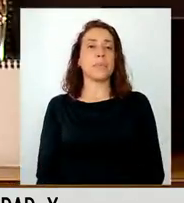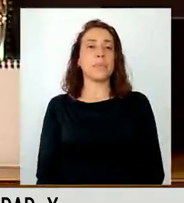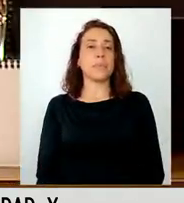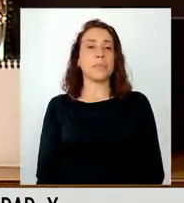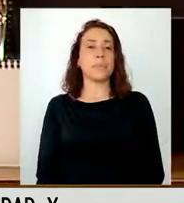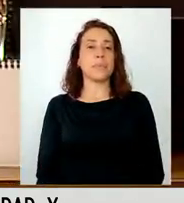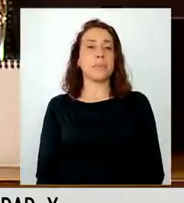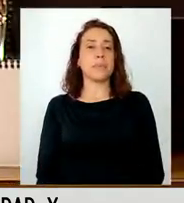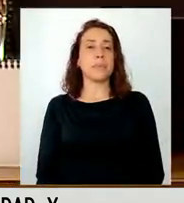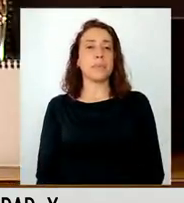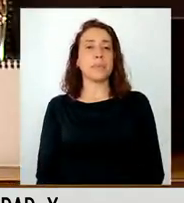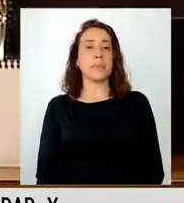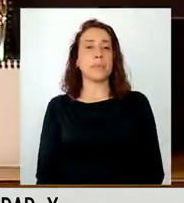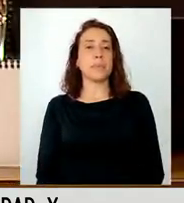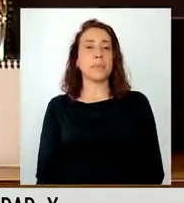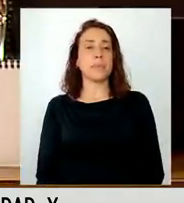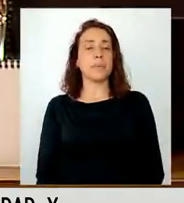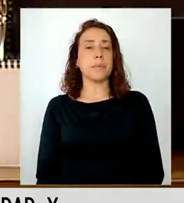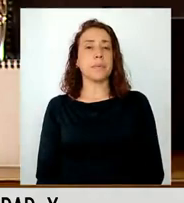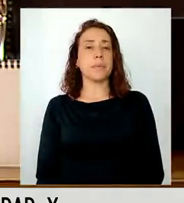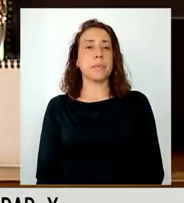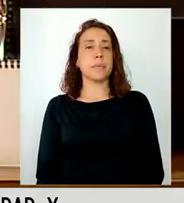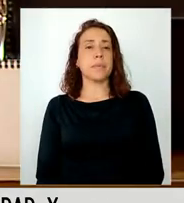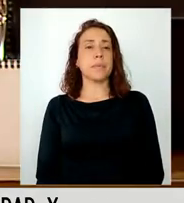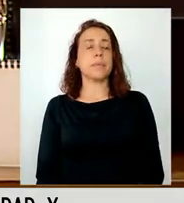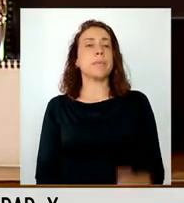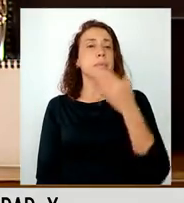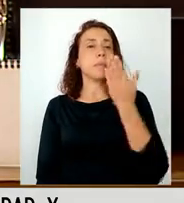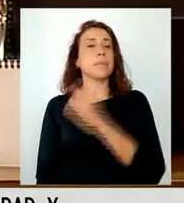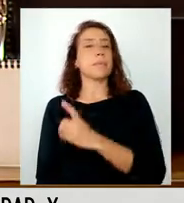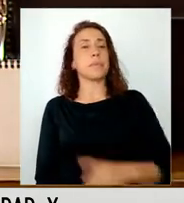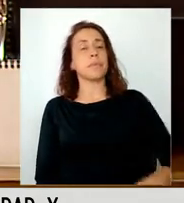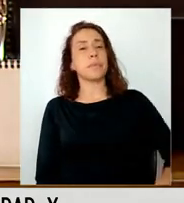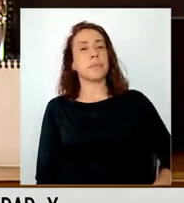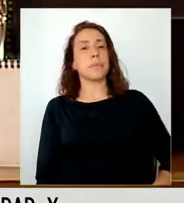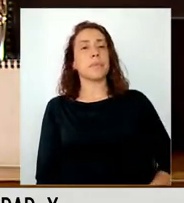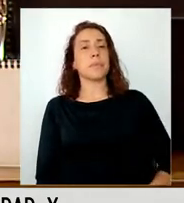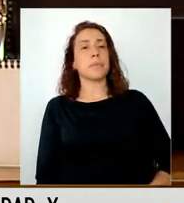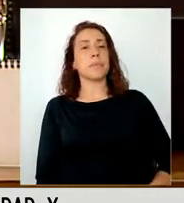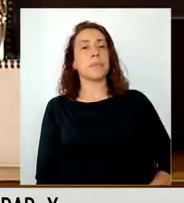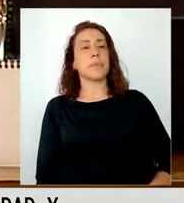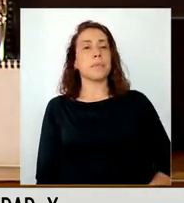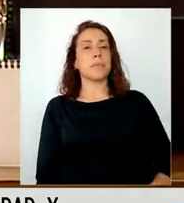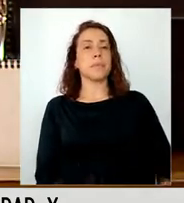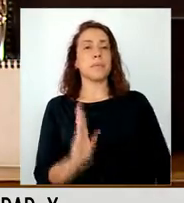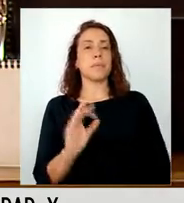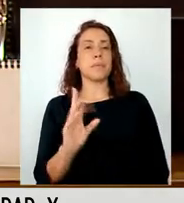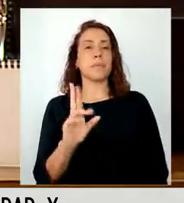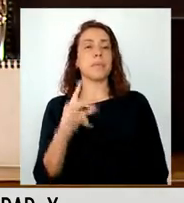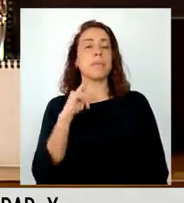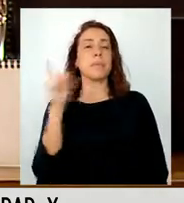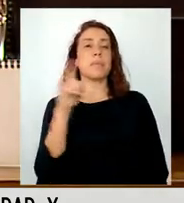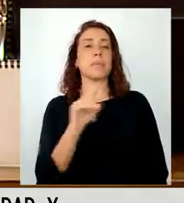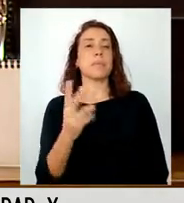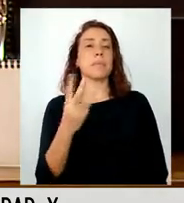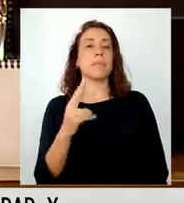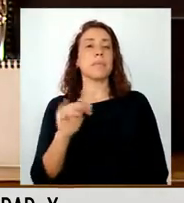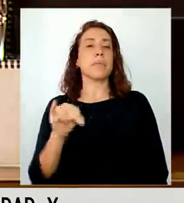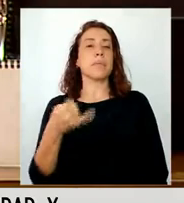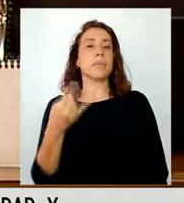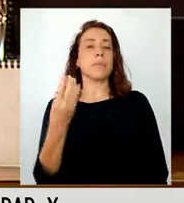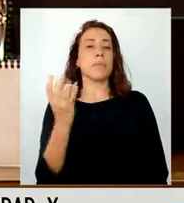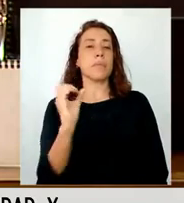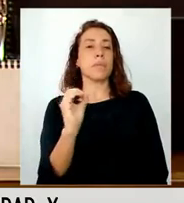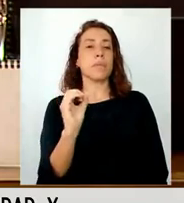Gracias diputado Sánchez a continuación Le ofrezco la palabra al diputado Fernando Borges se prepara Andrés yuanet Gracias